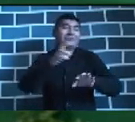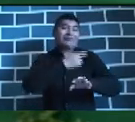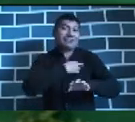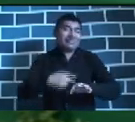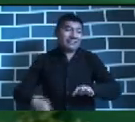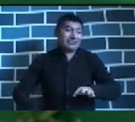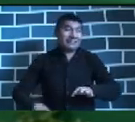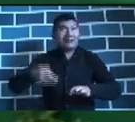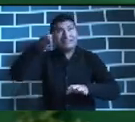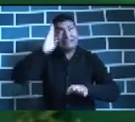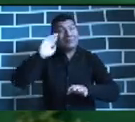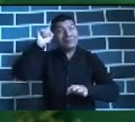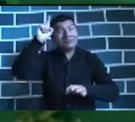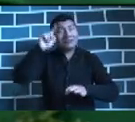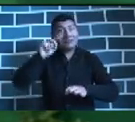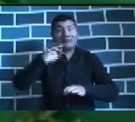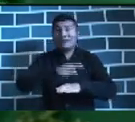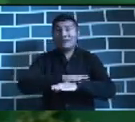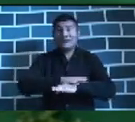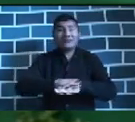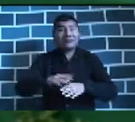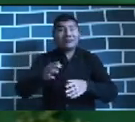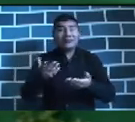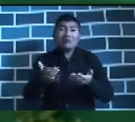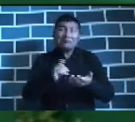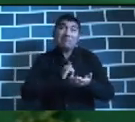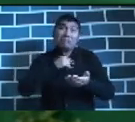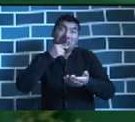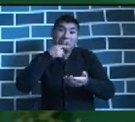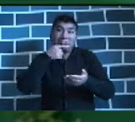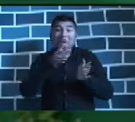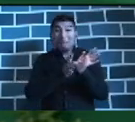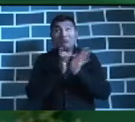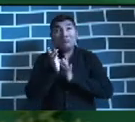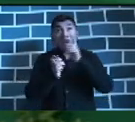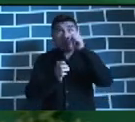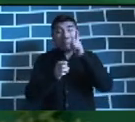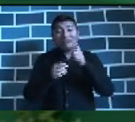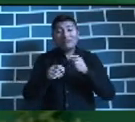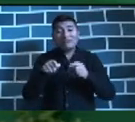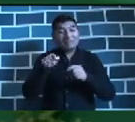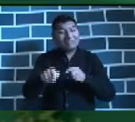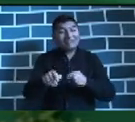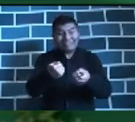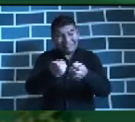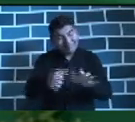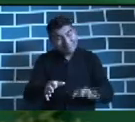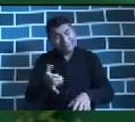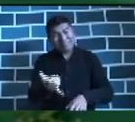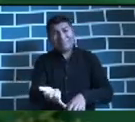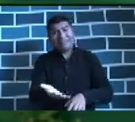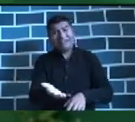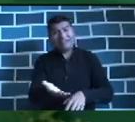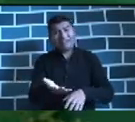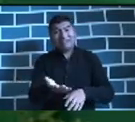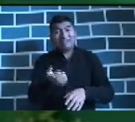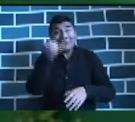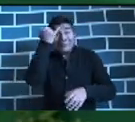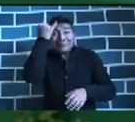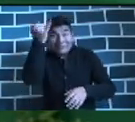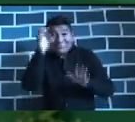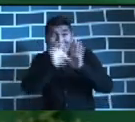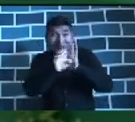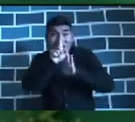de dios pero no sirves yo diría más todavía que jesús no sirves para nada se imaginan a una